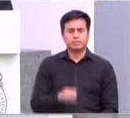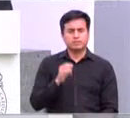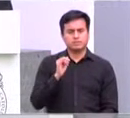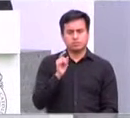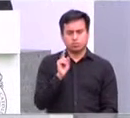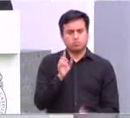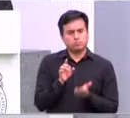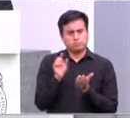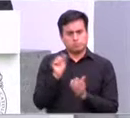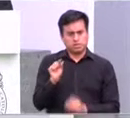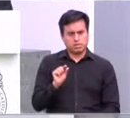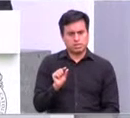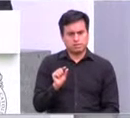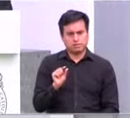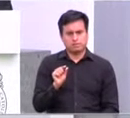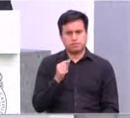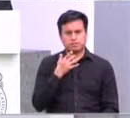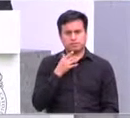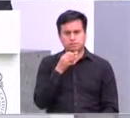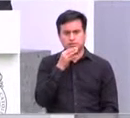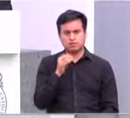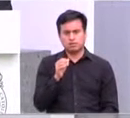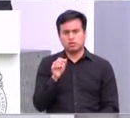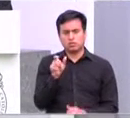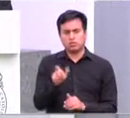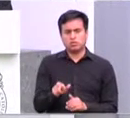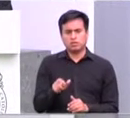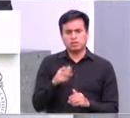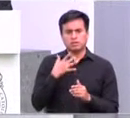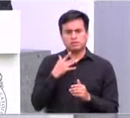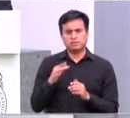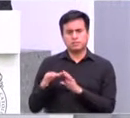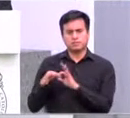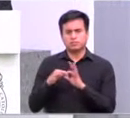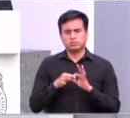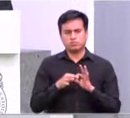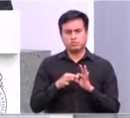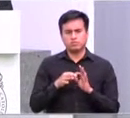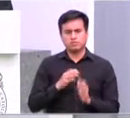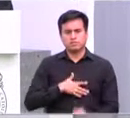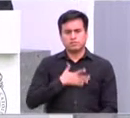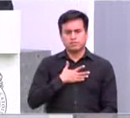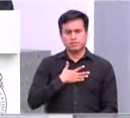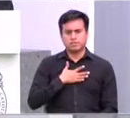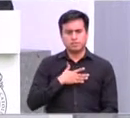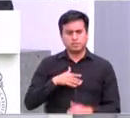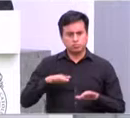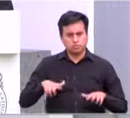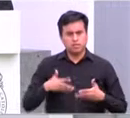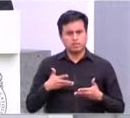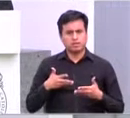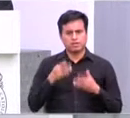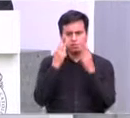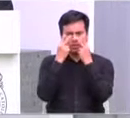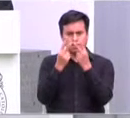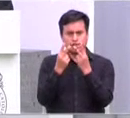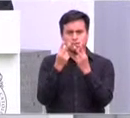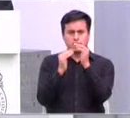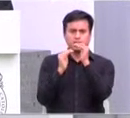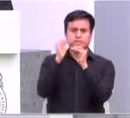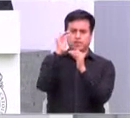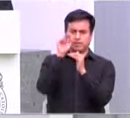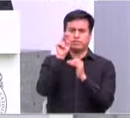menospreciar la la antropología de sentido se siente impulsada a mirar más arriba